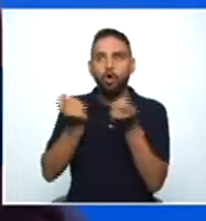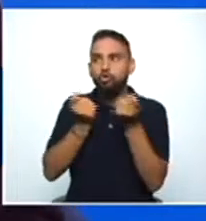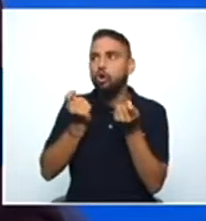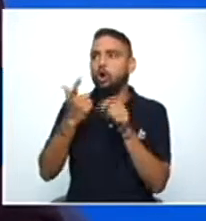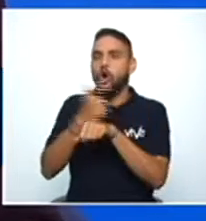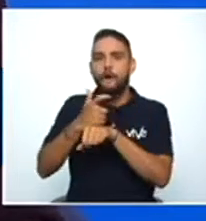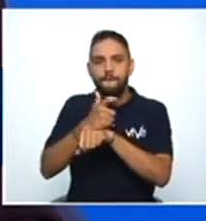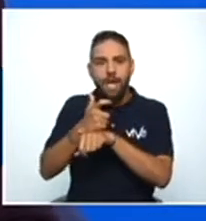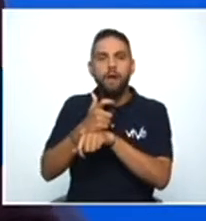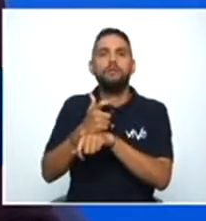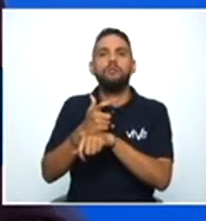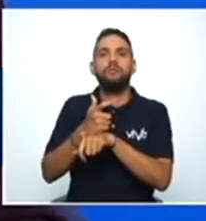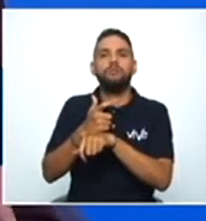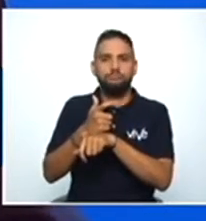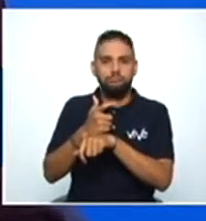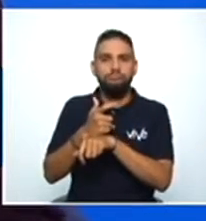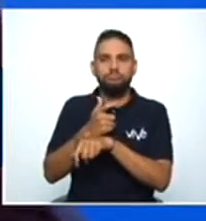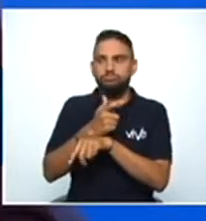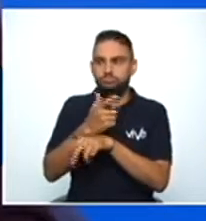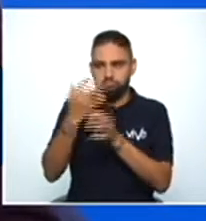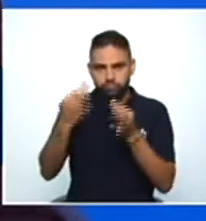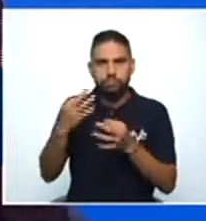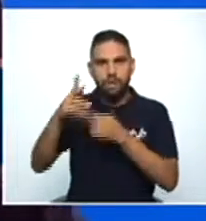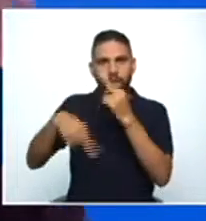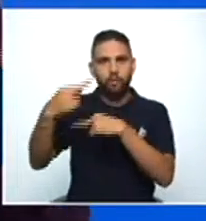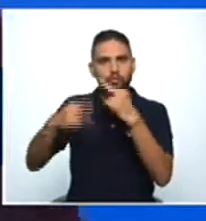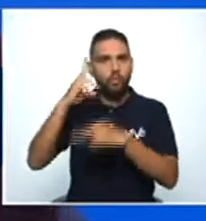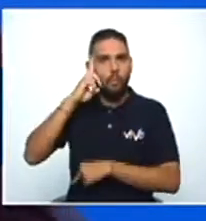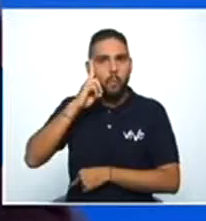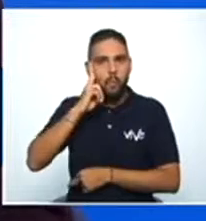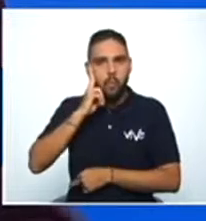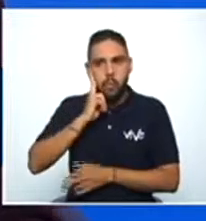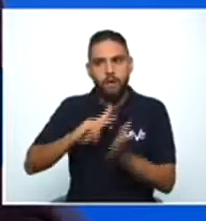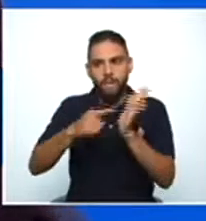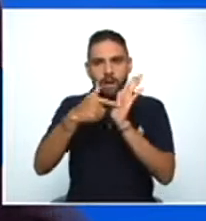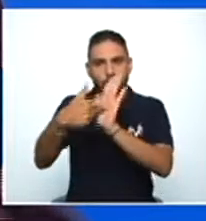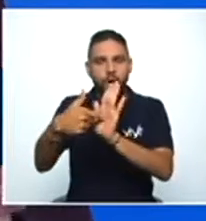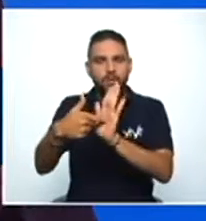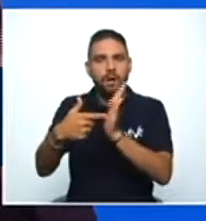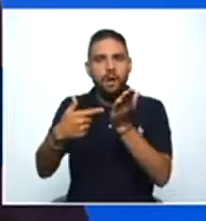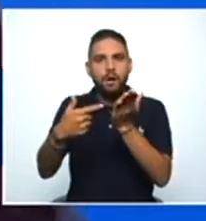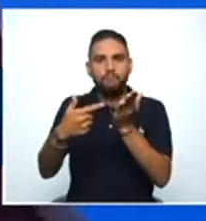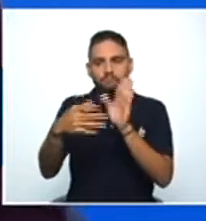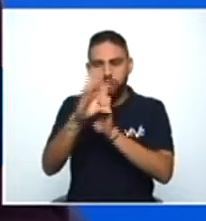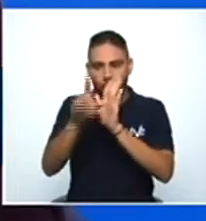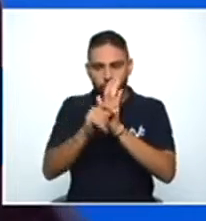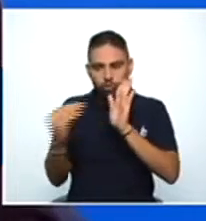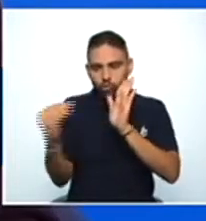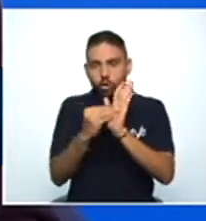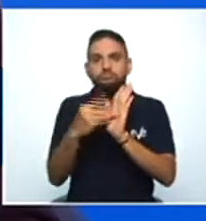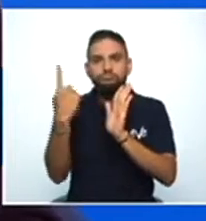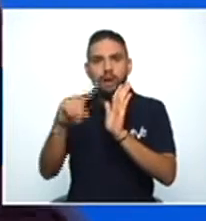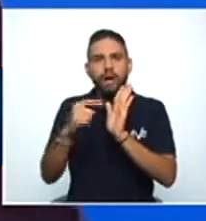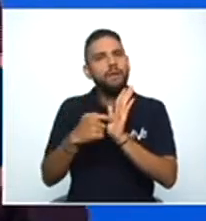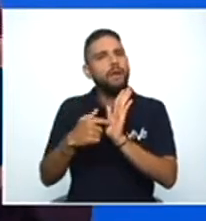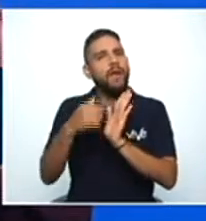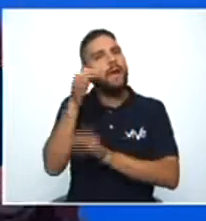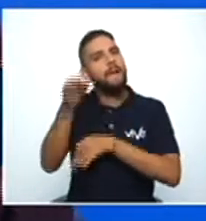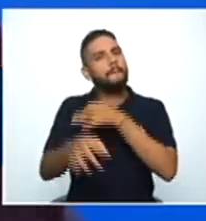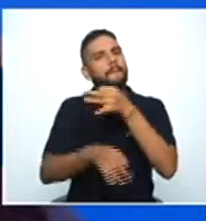a la luz de la de la concepción de la revolución bolivariana que está muy bien plasmado en lo que el que es texto constitucional cuando hace referencia precisamente